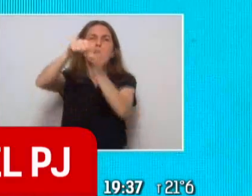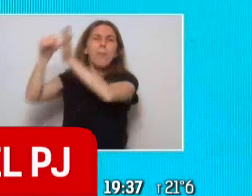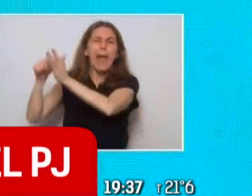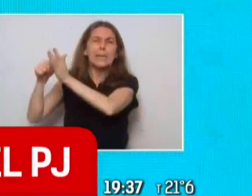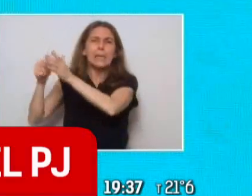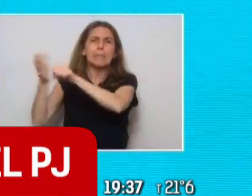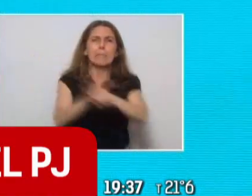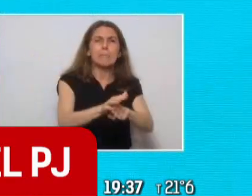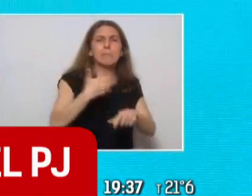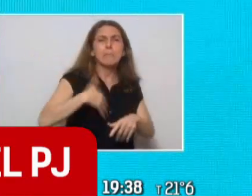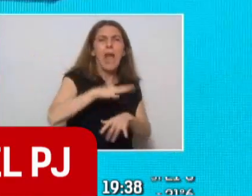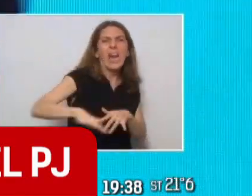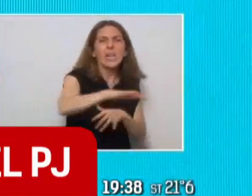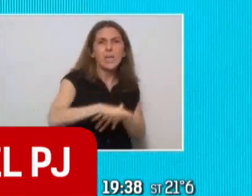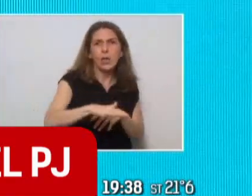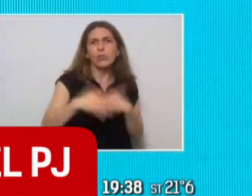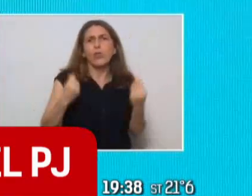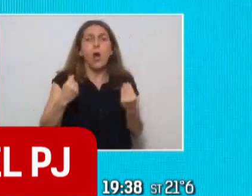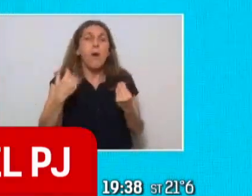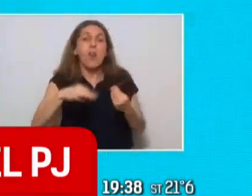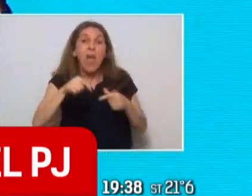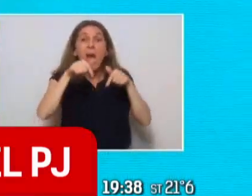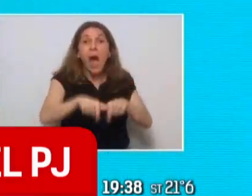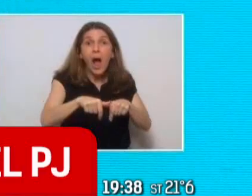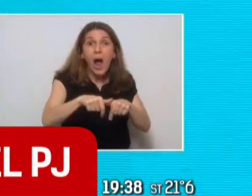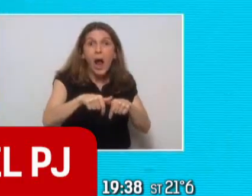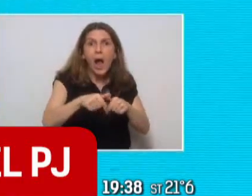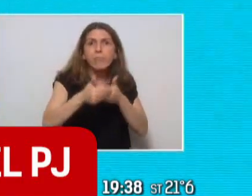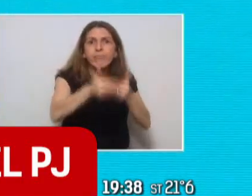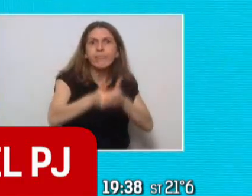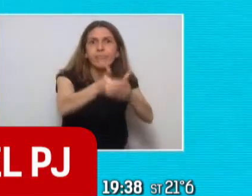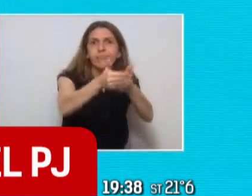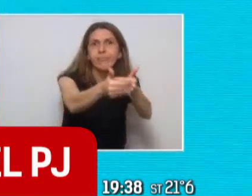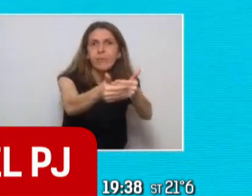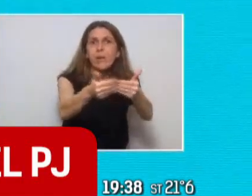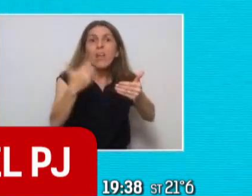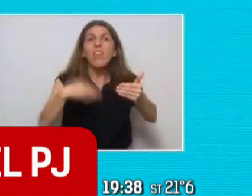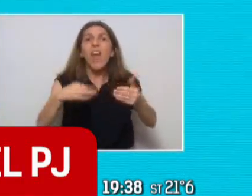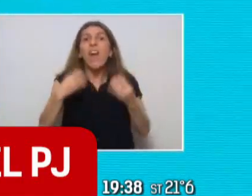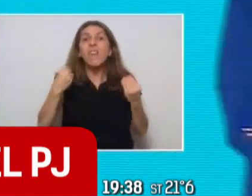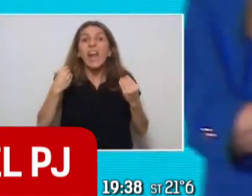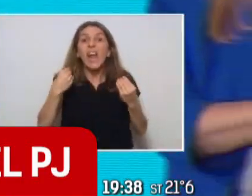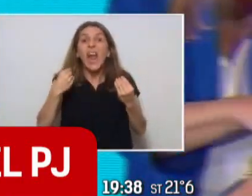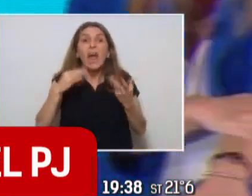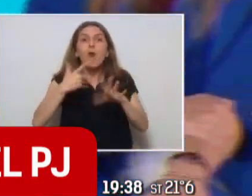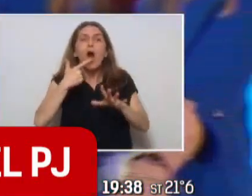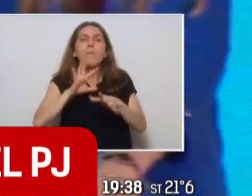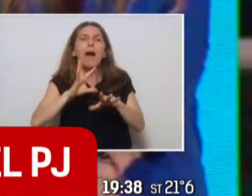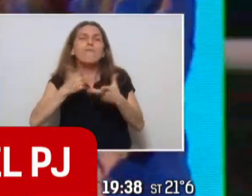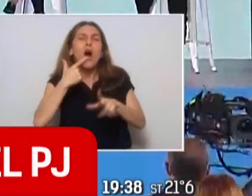decir que debíamos ser el granero del mundo. Empezaron a decir que debíamos ser el supermercado del